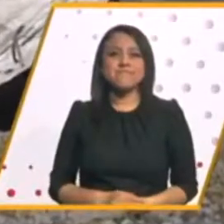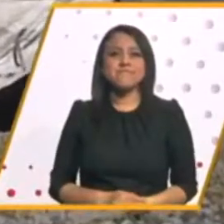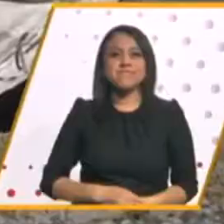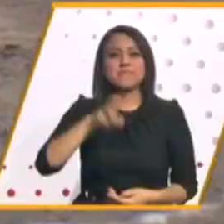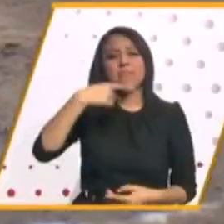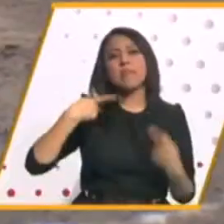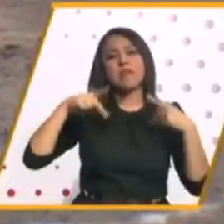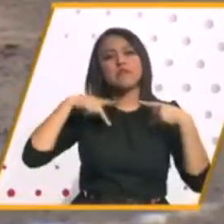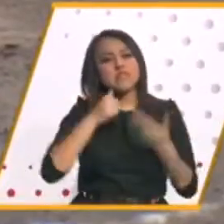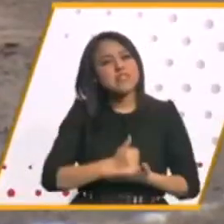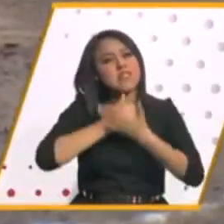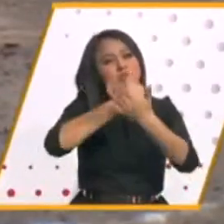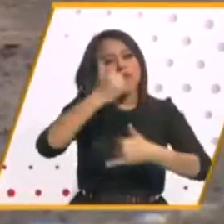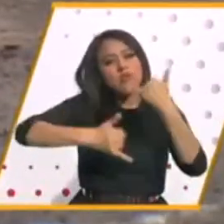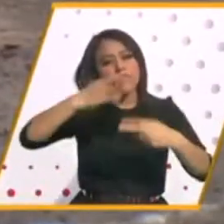llamado Juguetón.